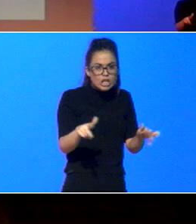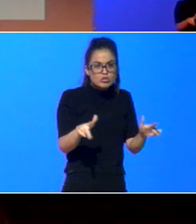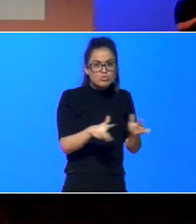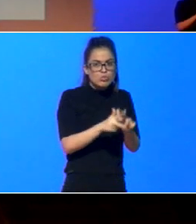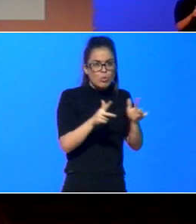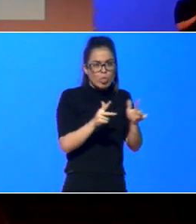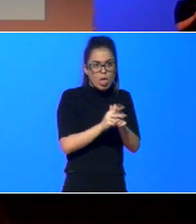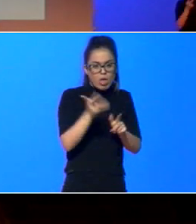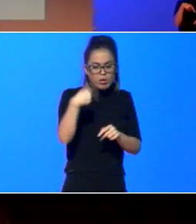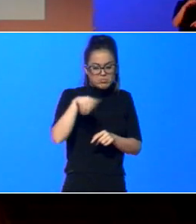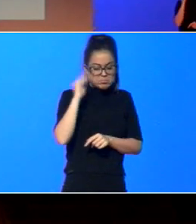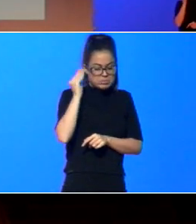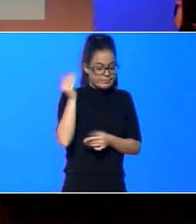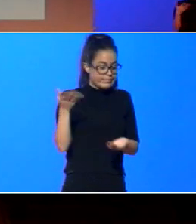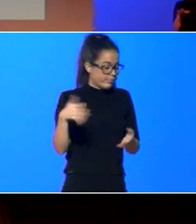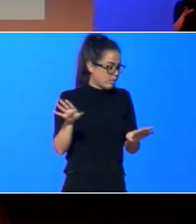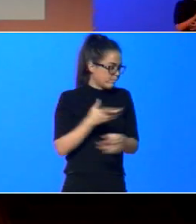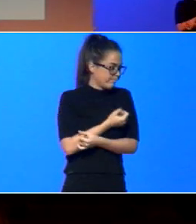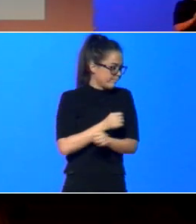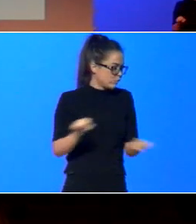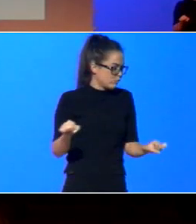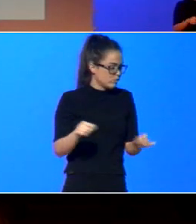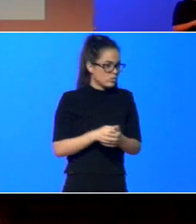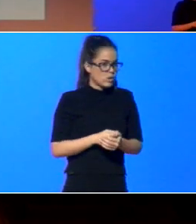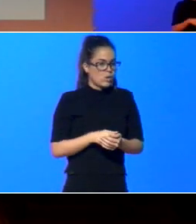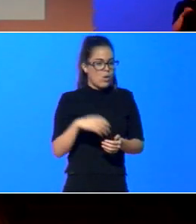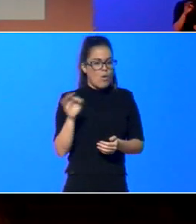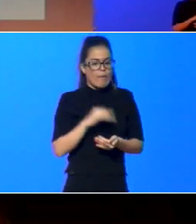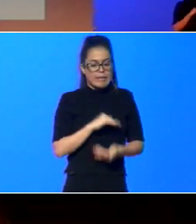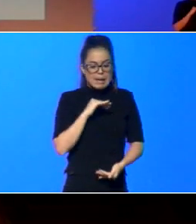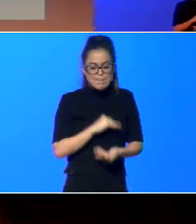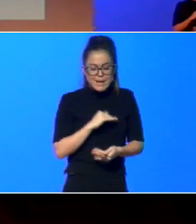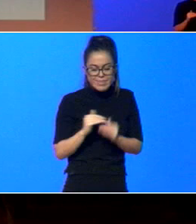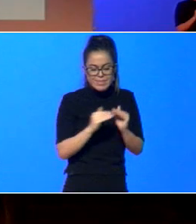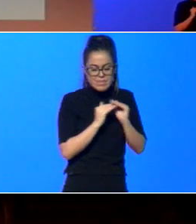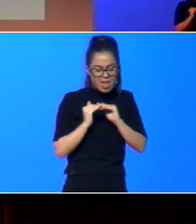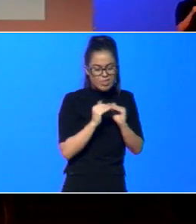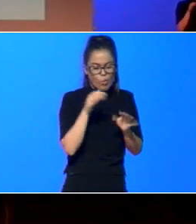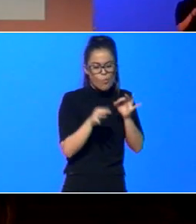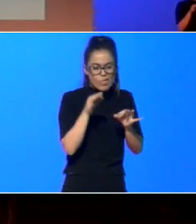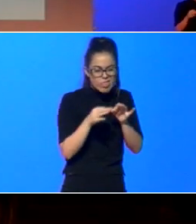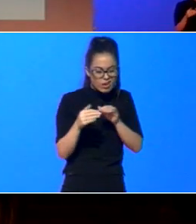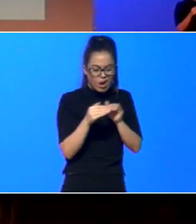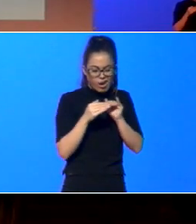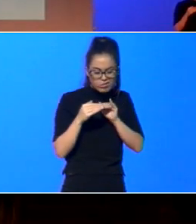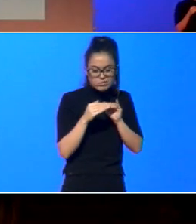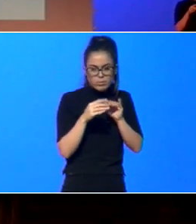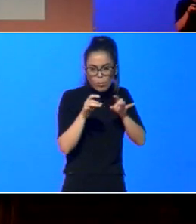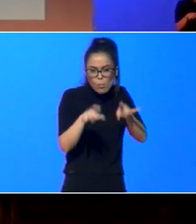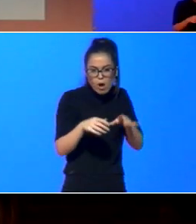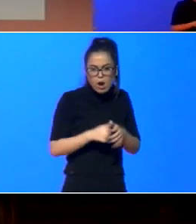cosa inasumible lo de la capacidad lo de la igual capacidad jurídica no